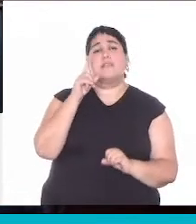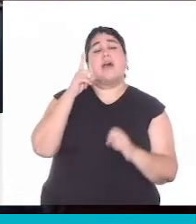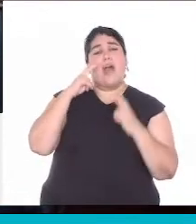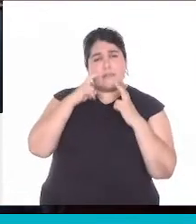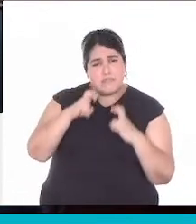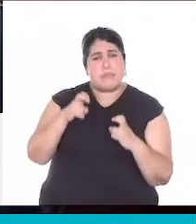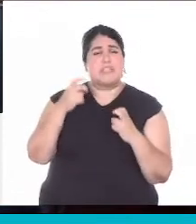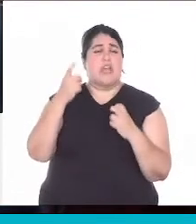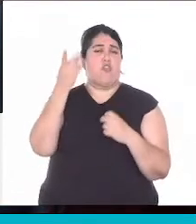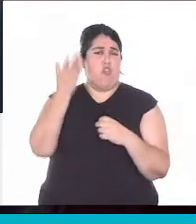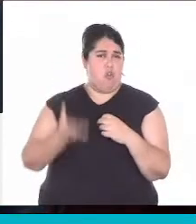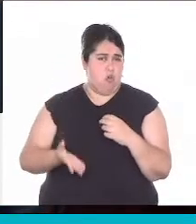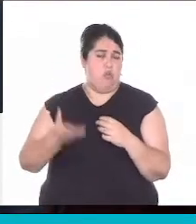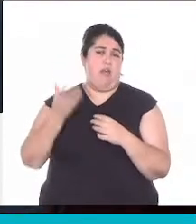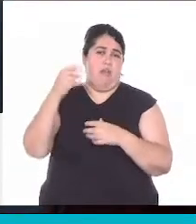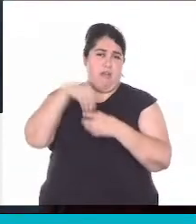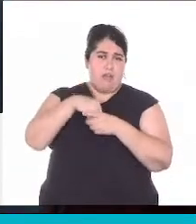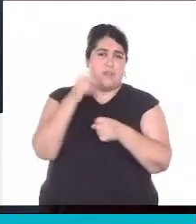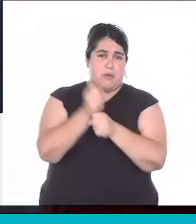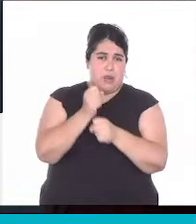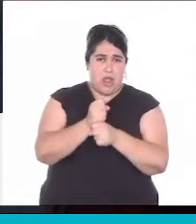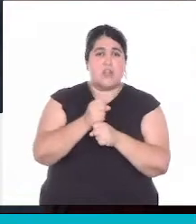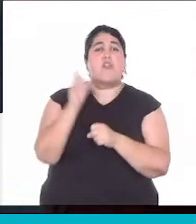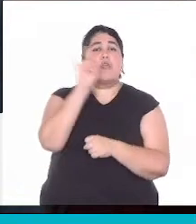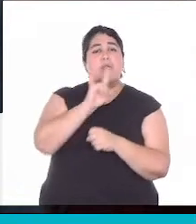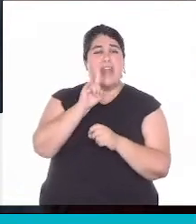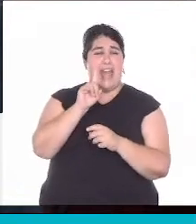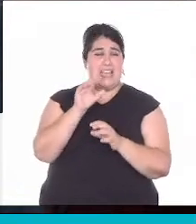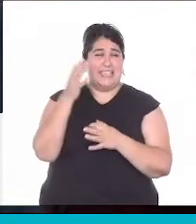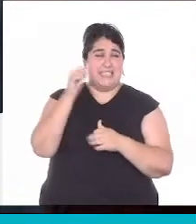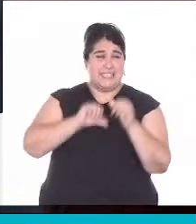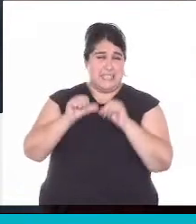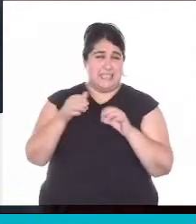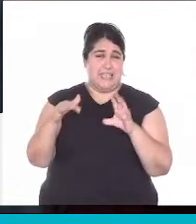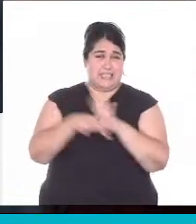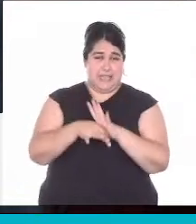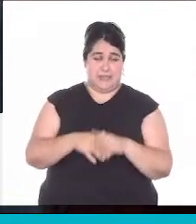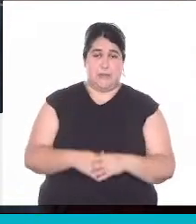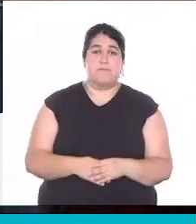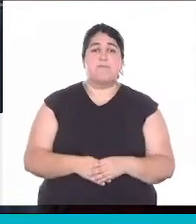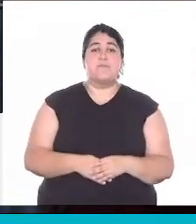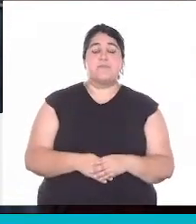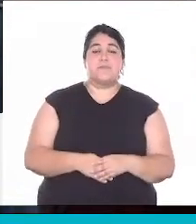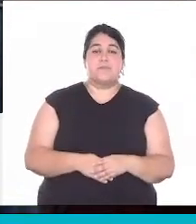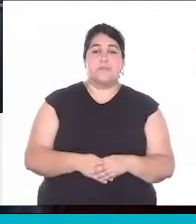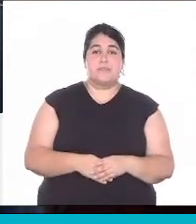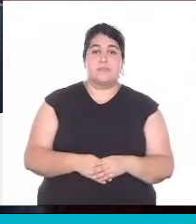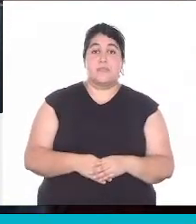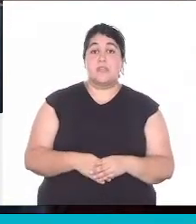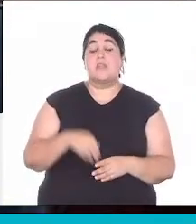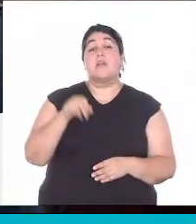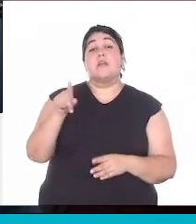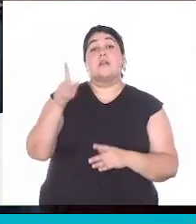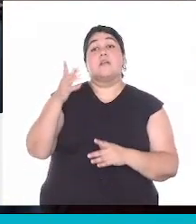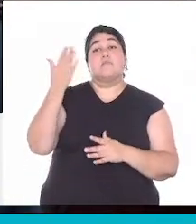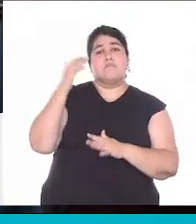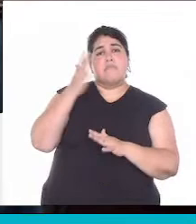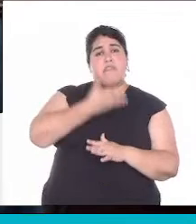Exactas y, por supuesto, fue una víctima de la última dictadura cívico-militar. Fue detenida en